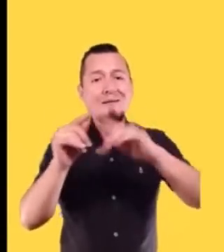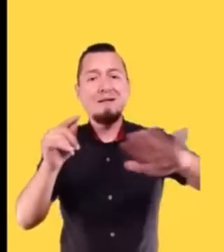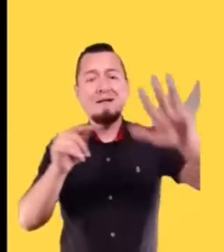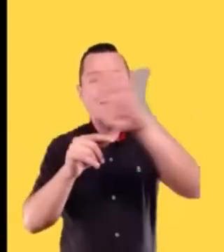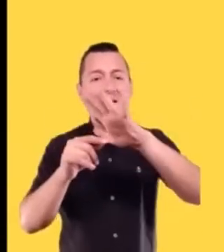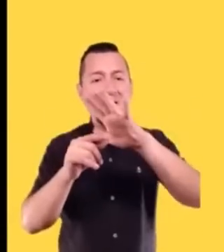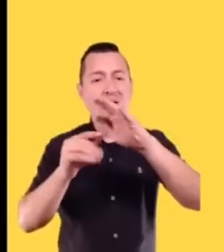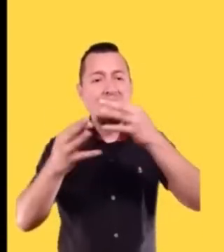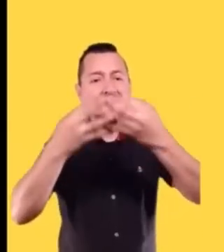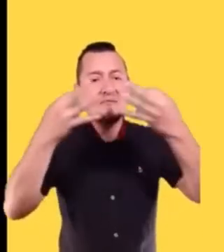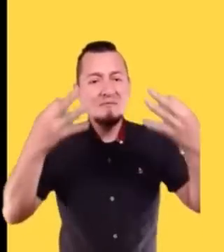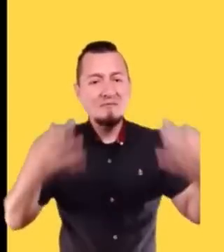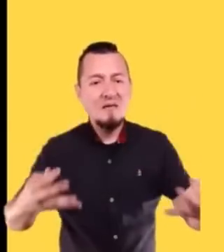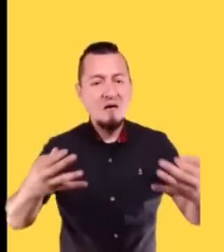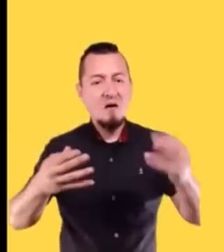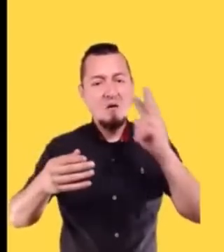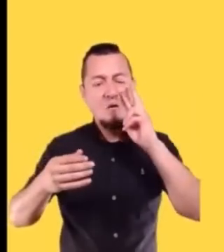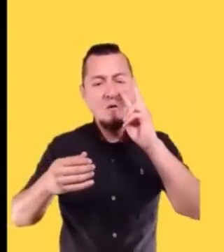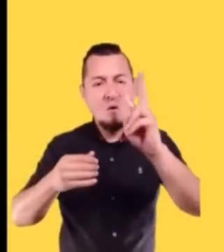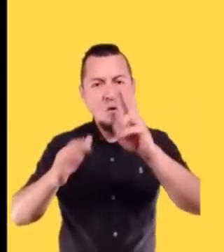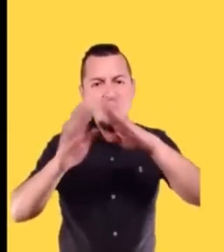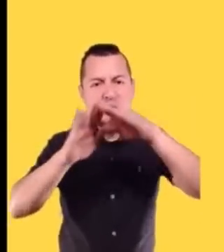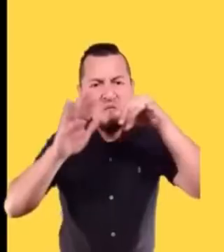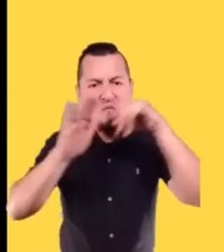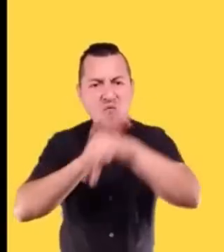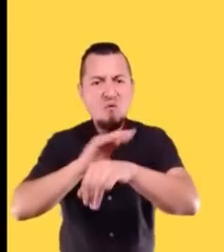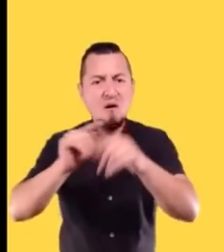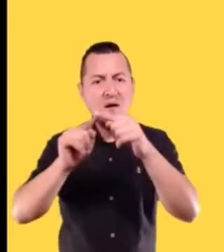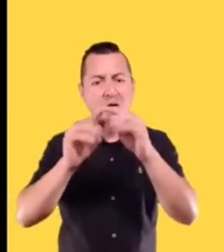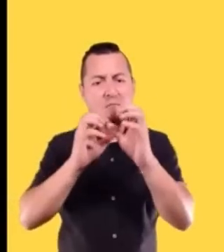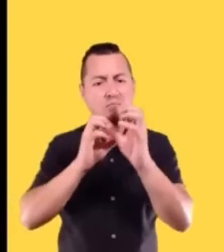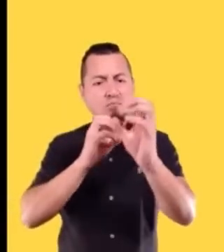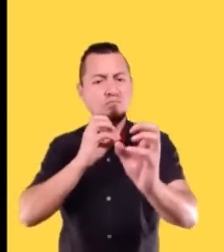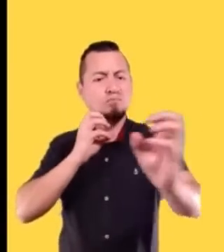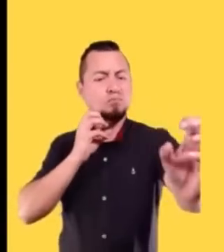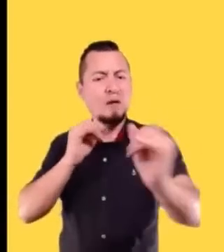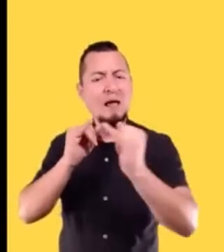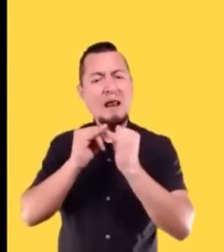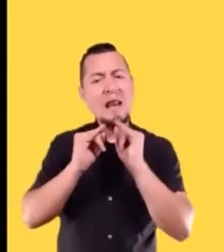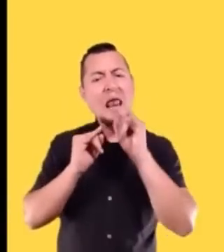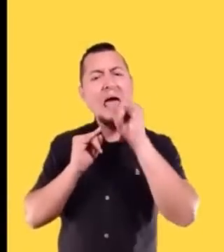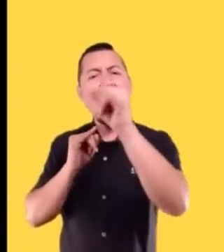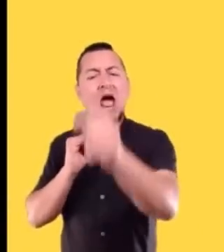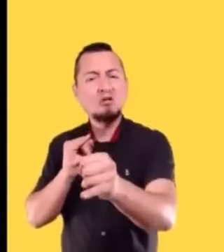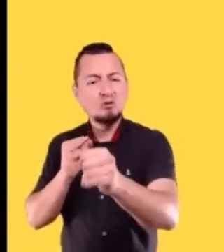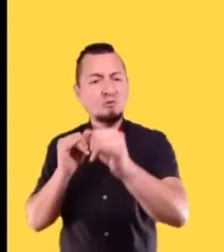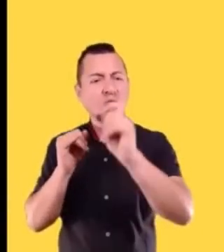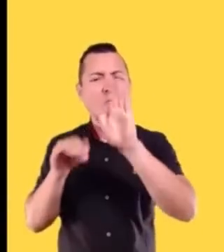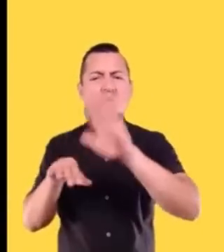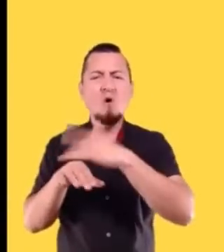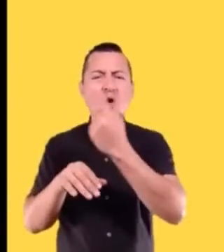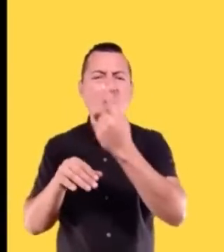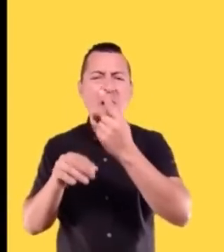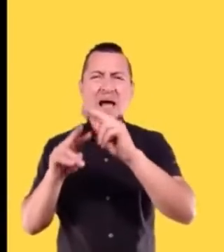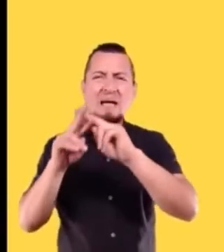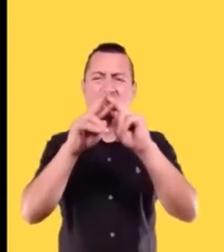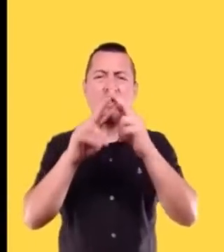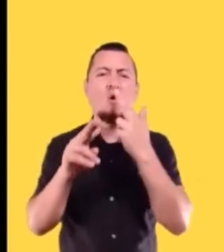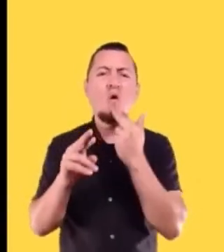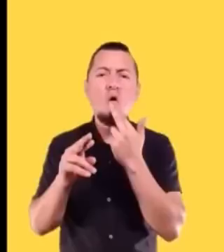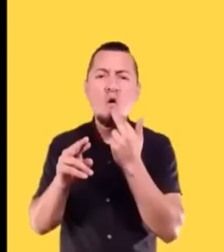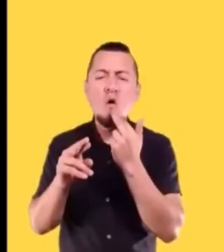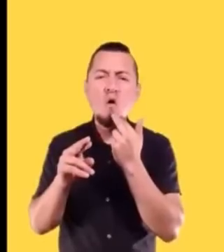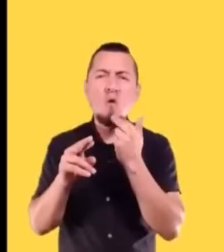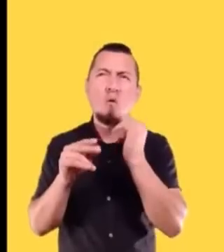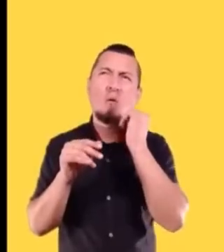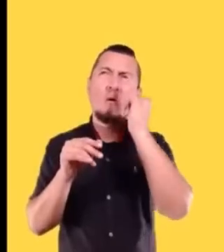cómo sabemos la distancia entre los planetas, las estrellas, porque una estrella de color rojo está más alejada que una estrella de